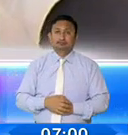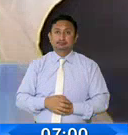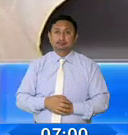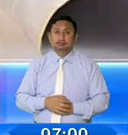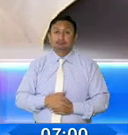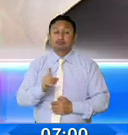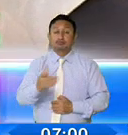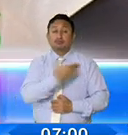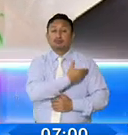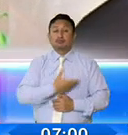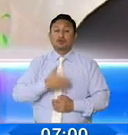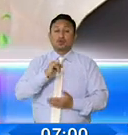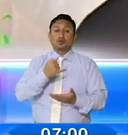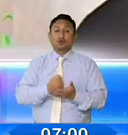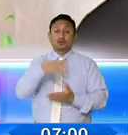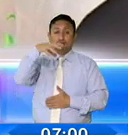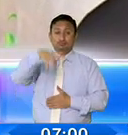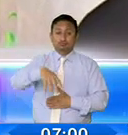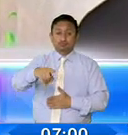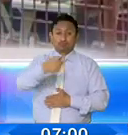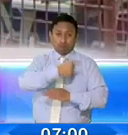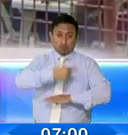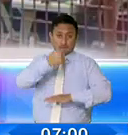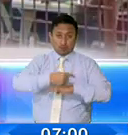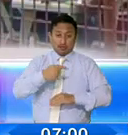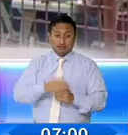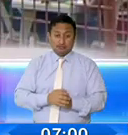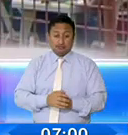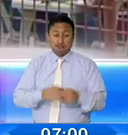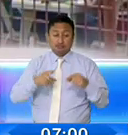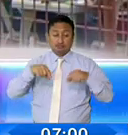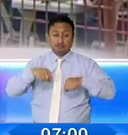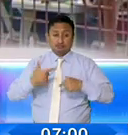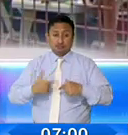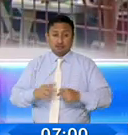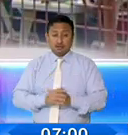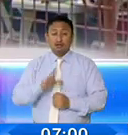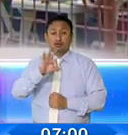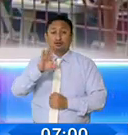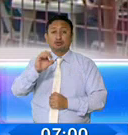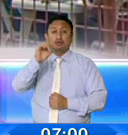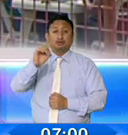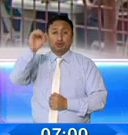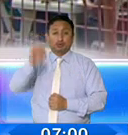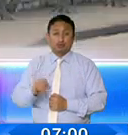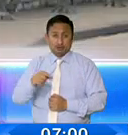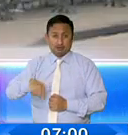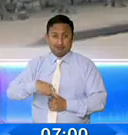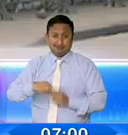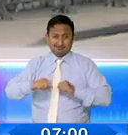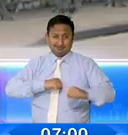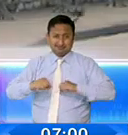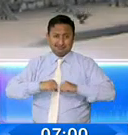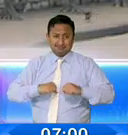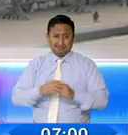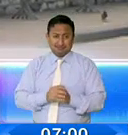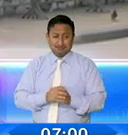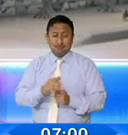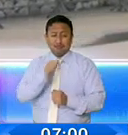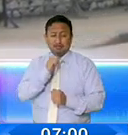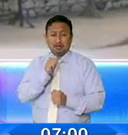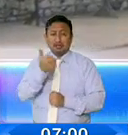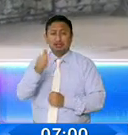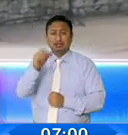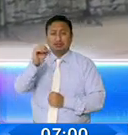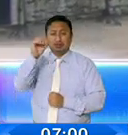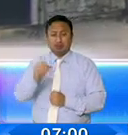Provincial Electoral del Guayas, ya se encontrarían en un 90% de la tarea, a la espera de concretar lo poco que falta, que solo